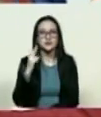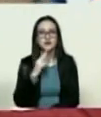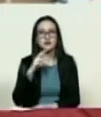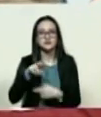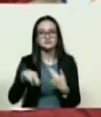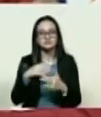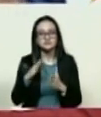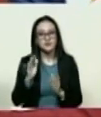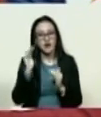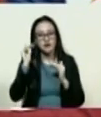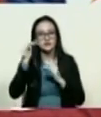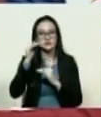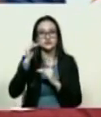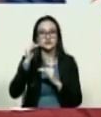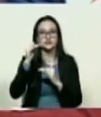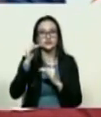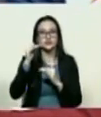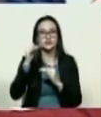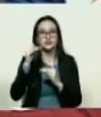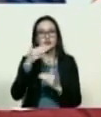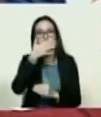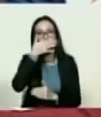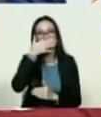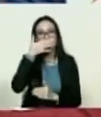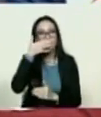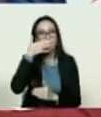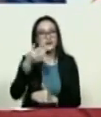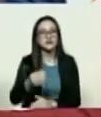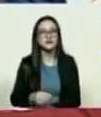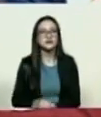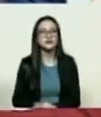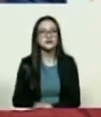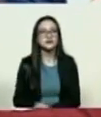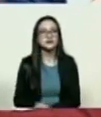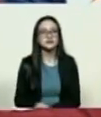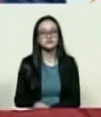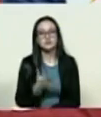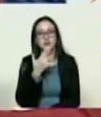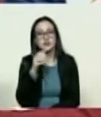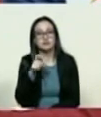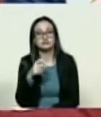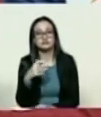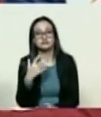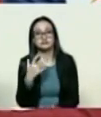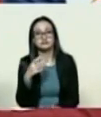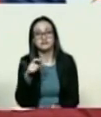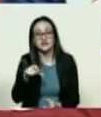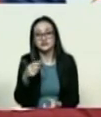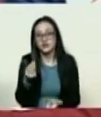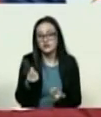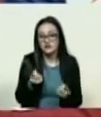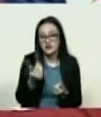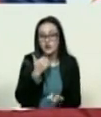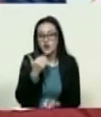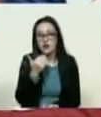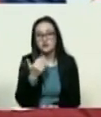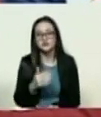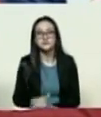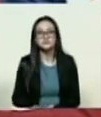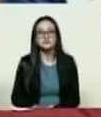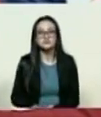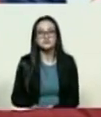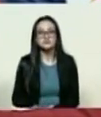revolucionario para la atención de nuestros compatriotas en problemas de necesidad. Eso sería